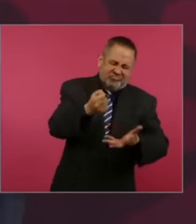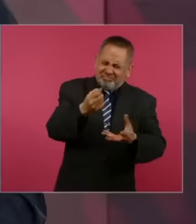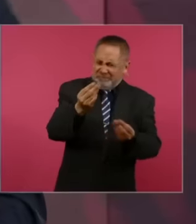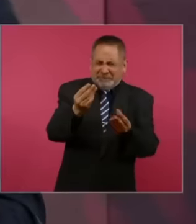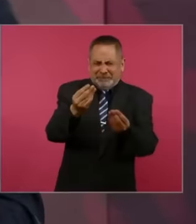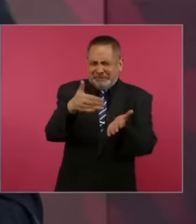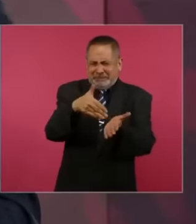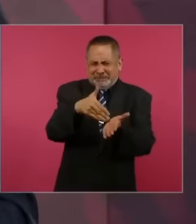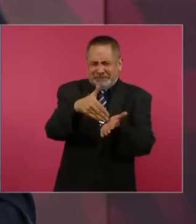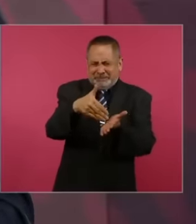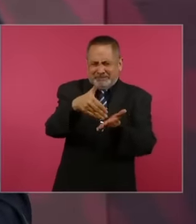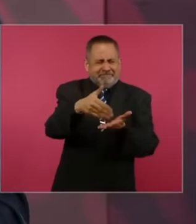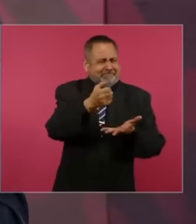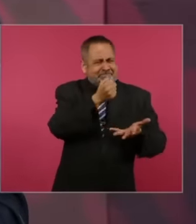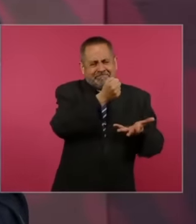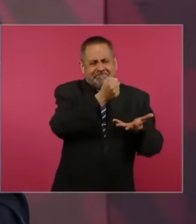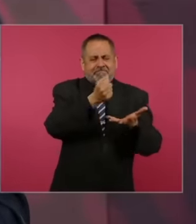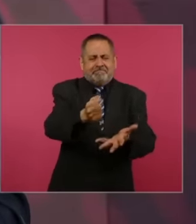muchísimo dinero